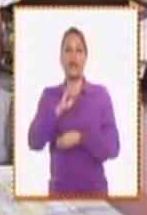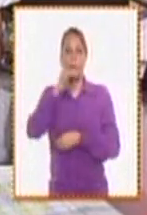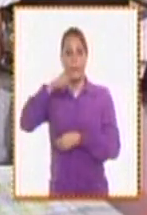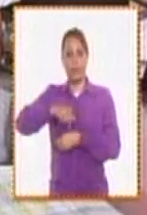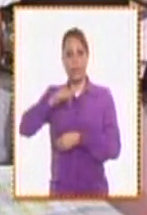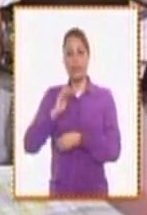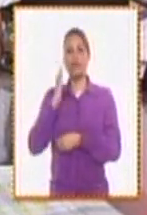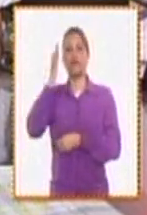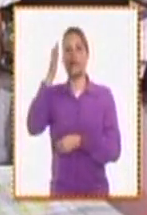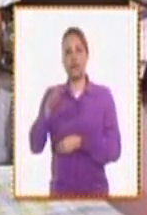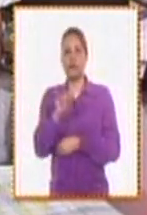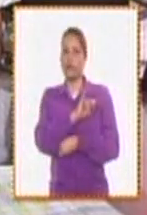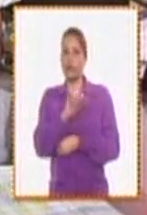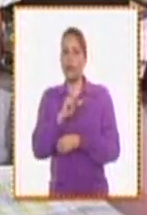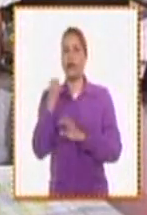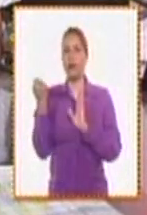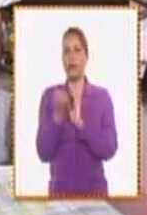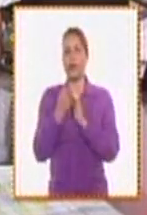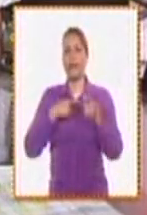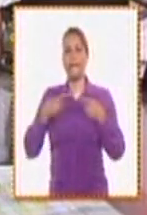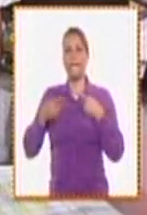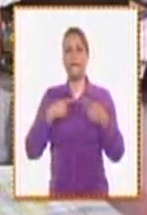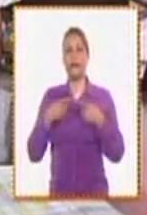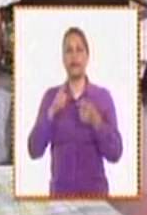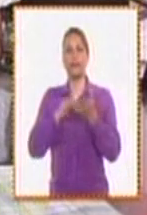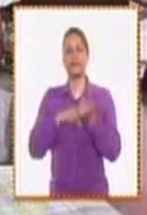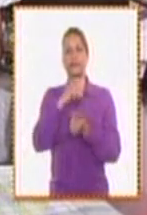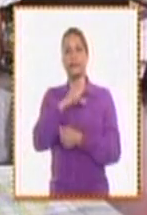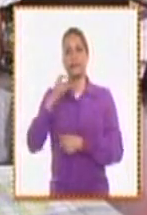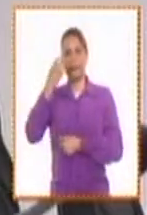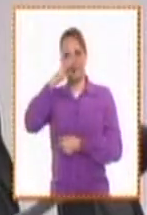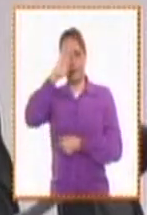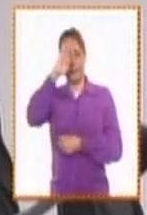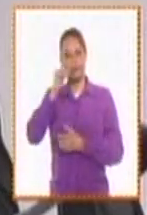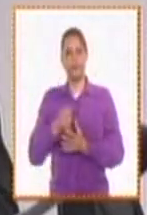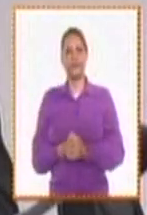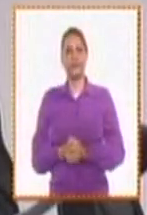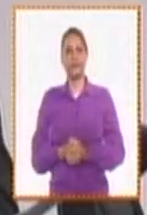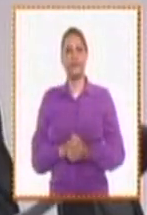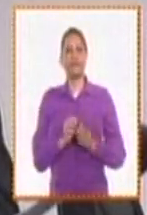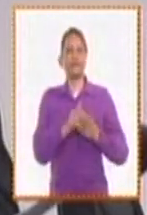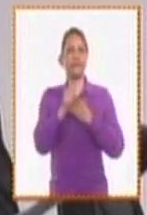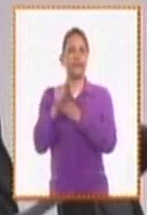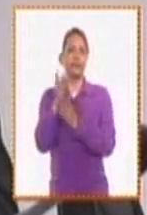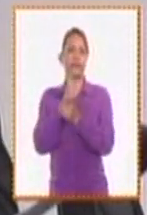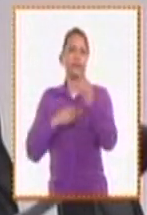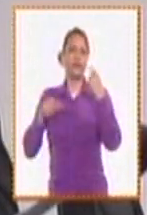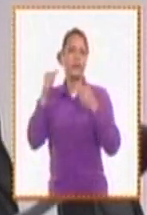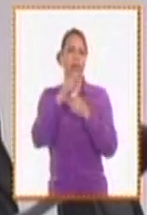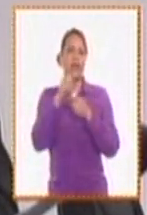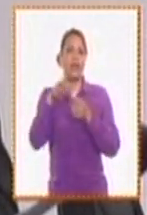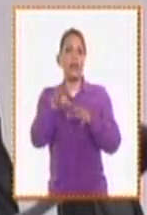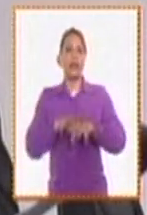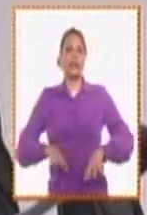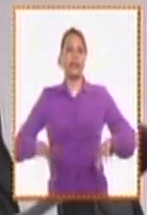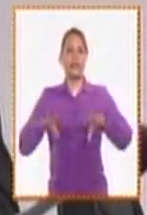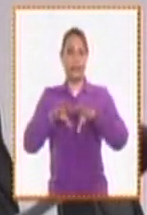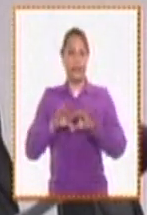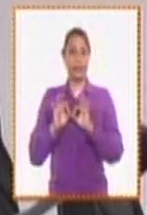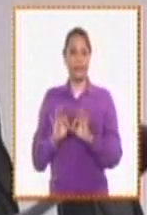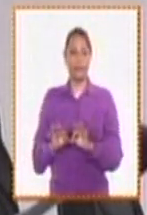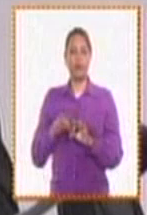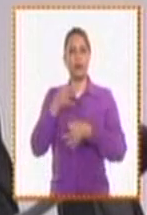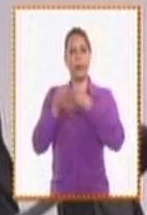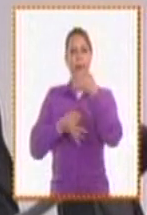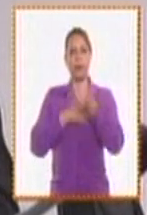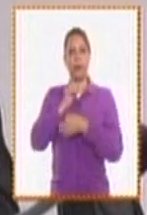fuera aprobada también por el Pleno del Comité Central del Partido Comunista de Cuba, y dirigida fundamentalmente en ese escenario hostil que ha explicado